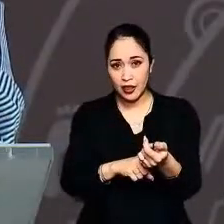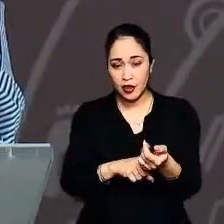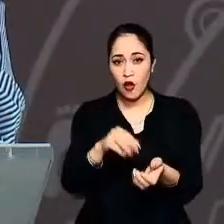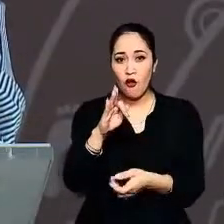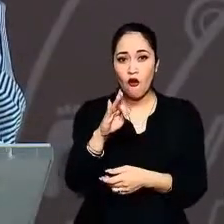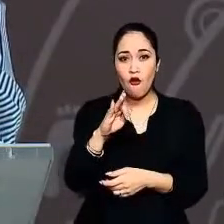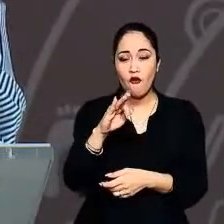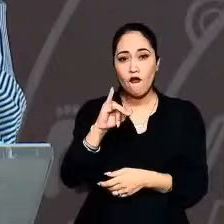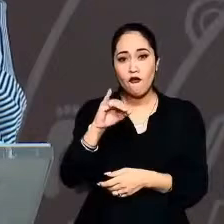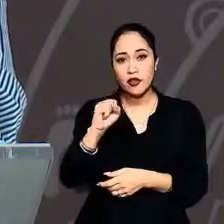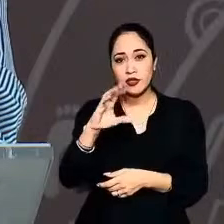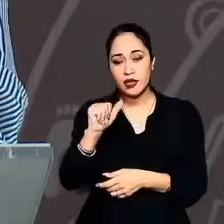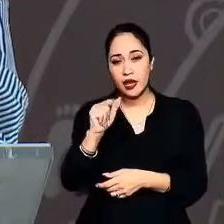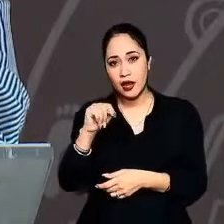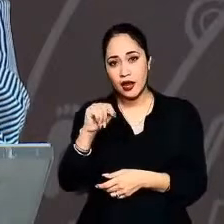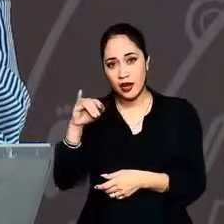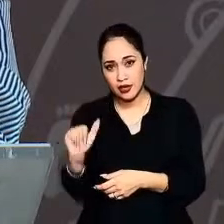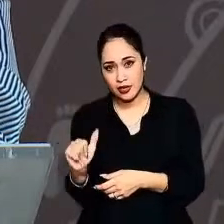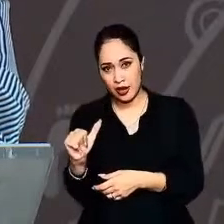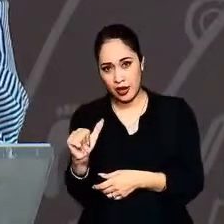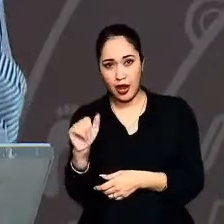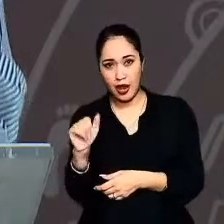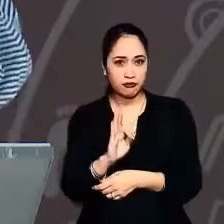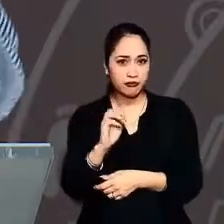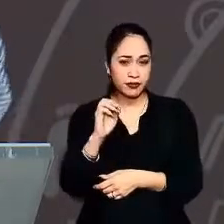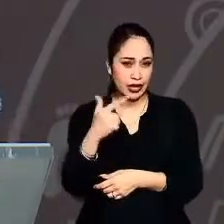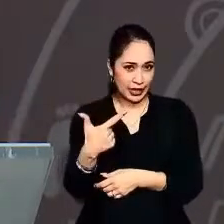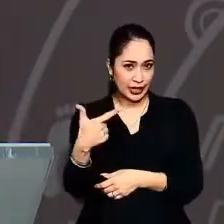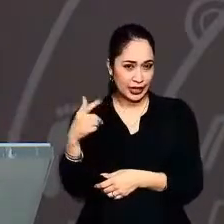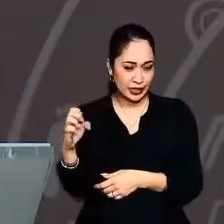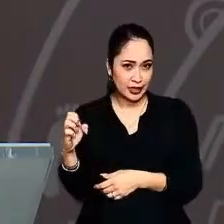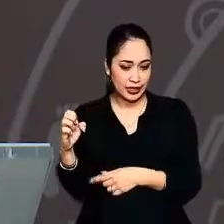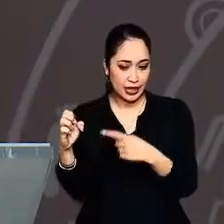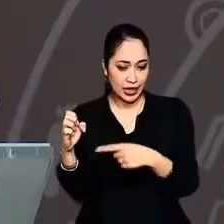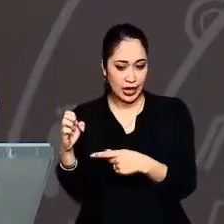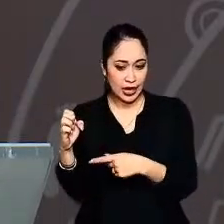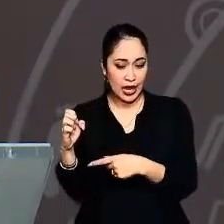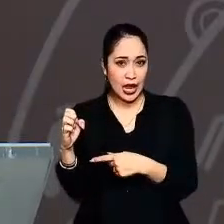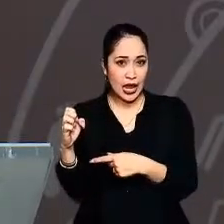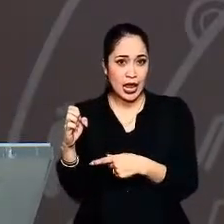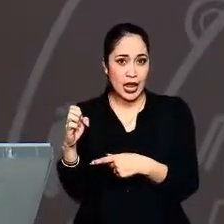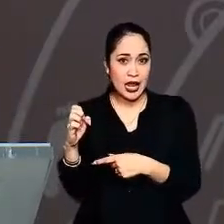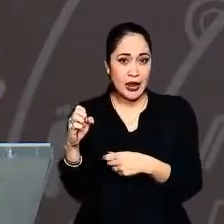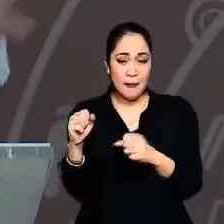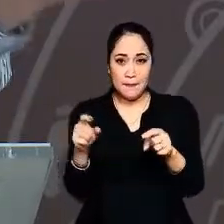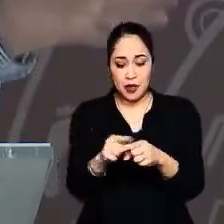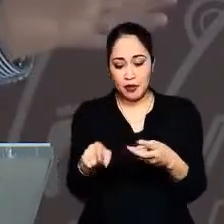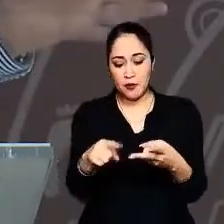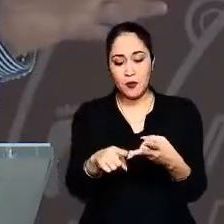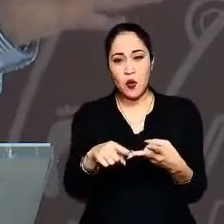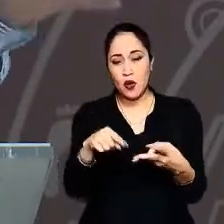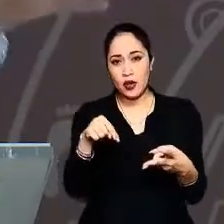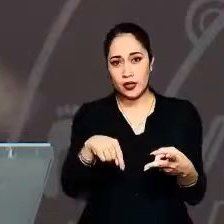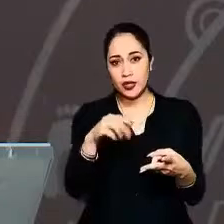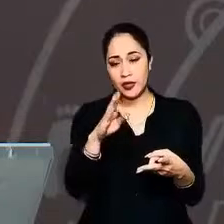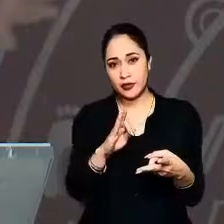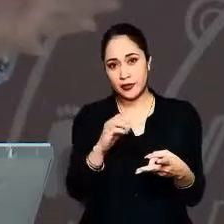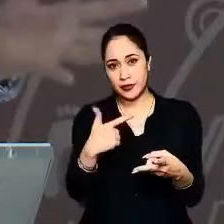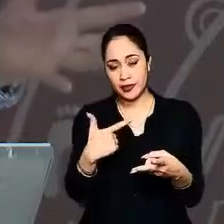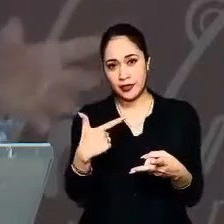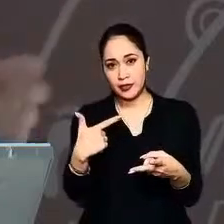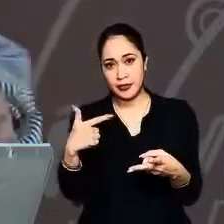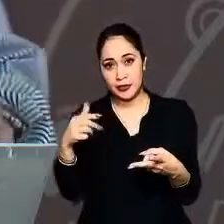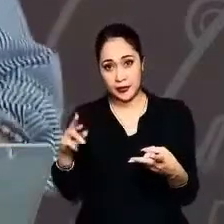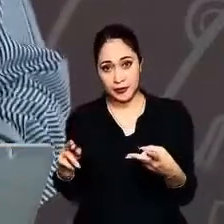persecución penal. Eso lo tiene la Fiscalía General, la nuestra también lo tiene, y creemos que algo parecido